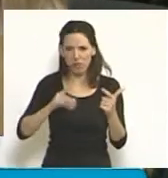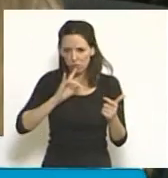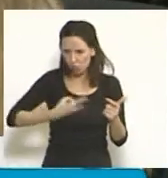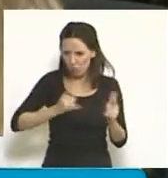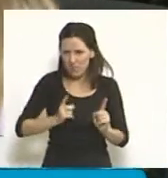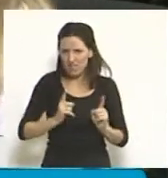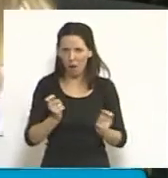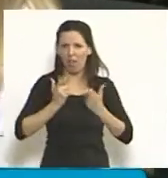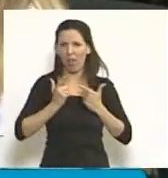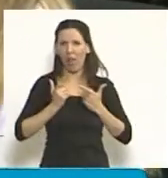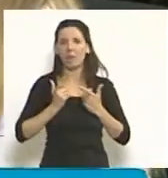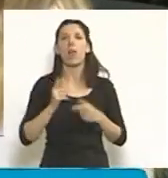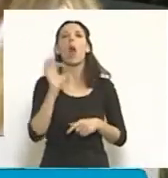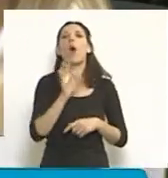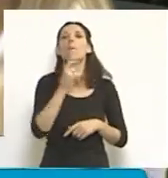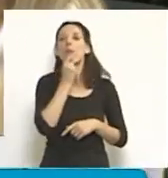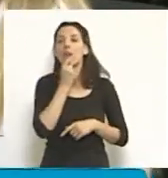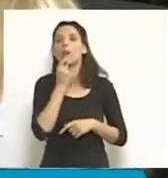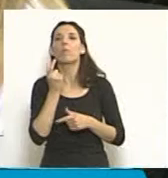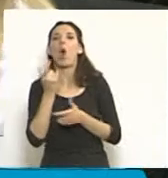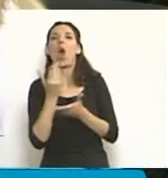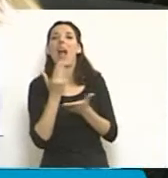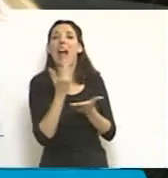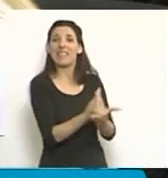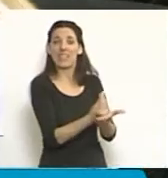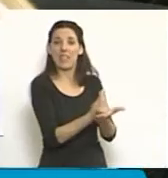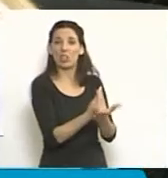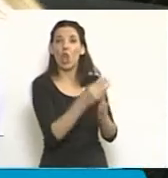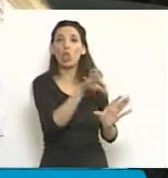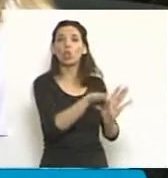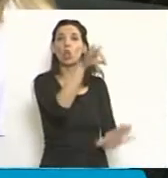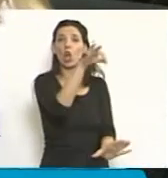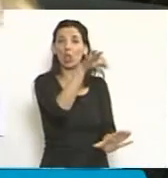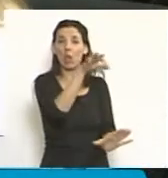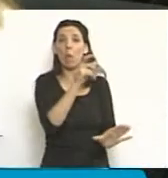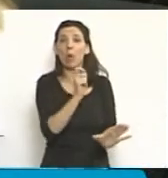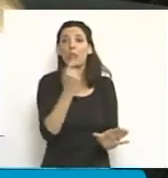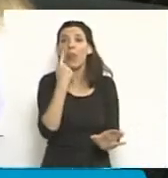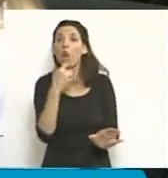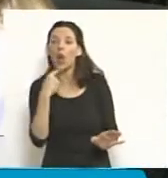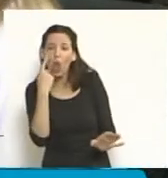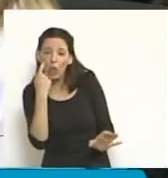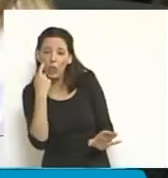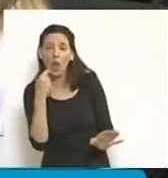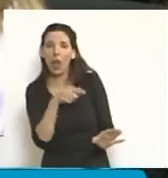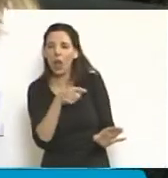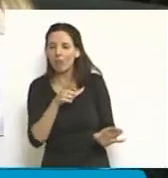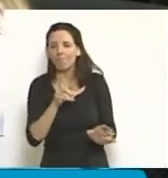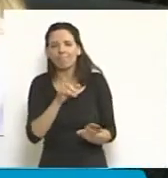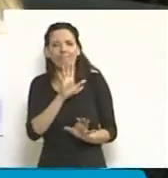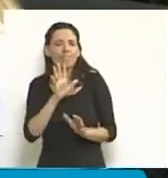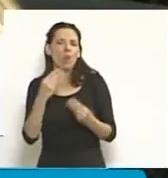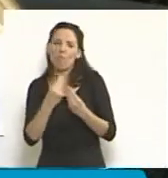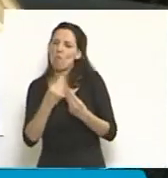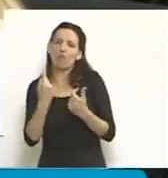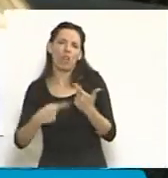ejemplo, la designación por sorteo de los evaluadores. Bueno, una cantidad de irregularidades. Todos conocemos